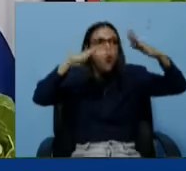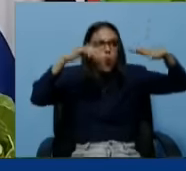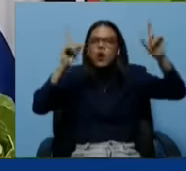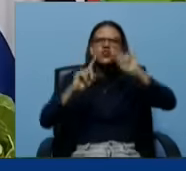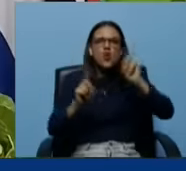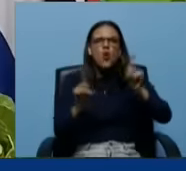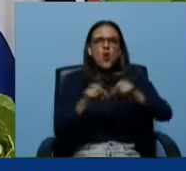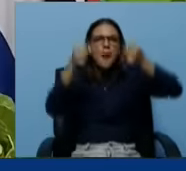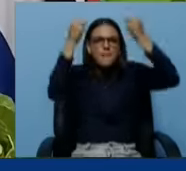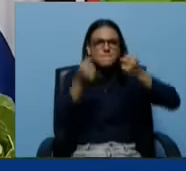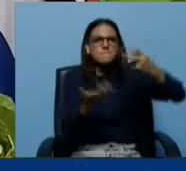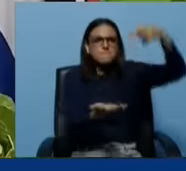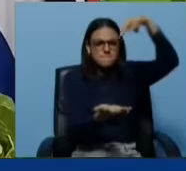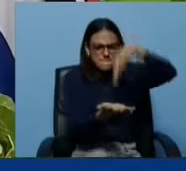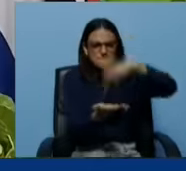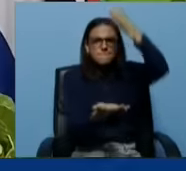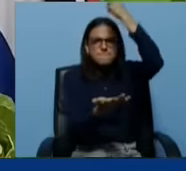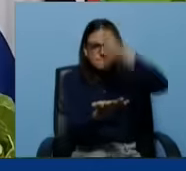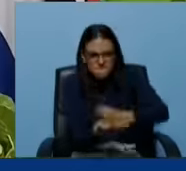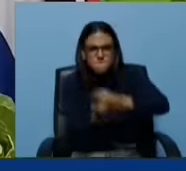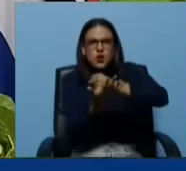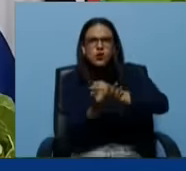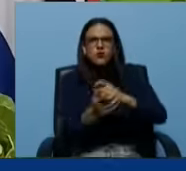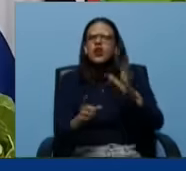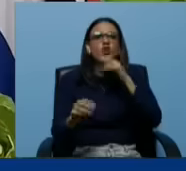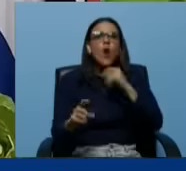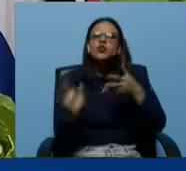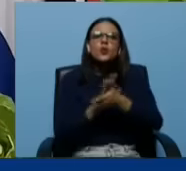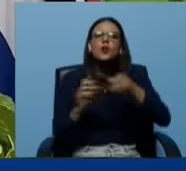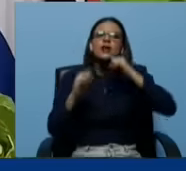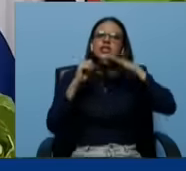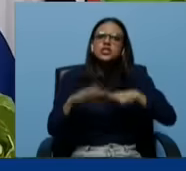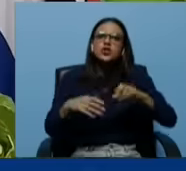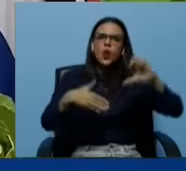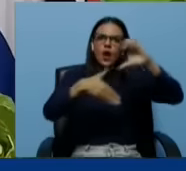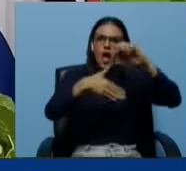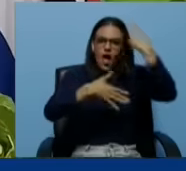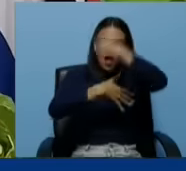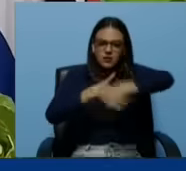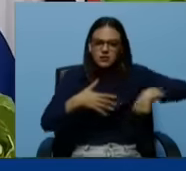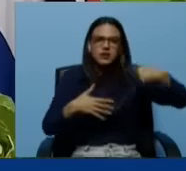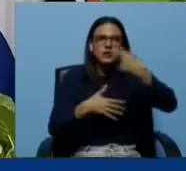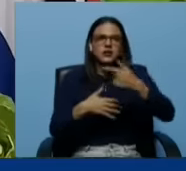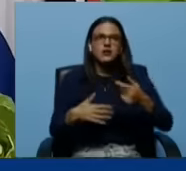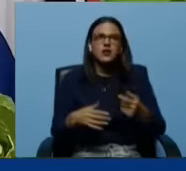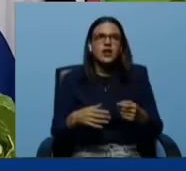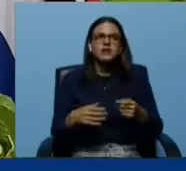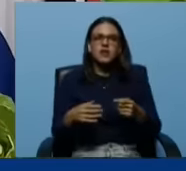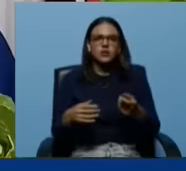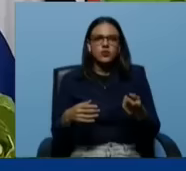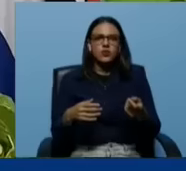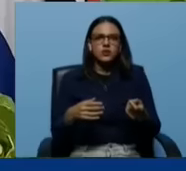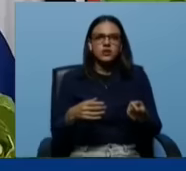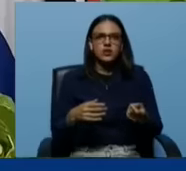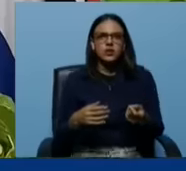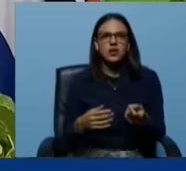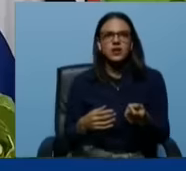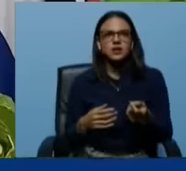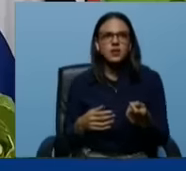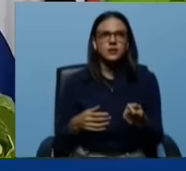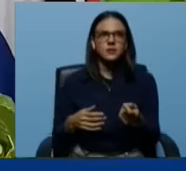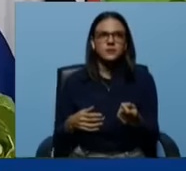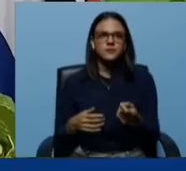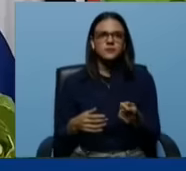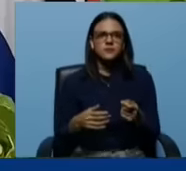en América Latina, porque en Chile triunfó la revolución, pero ahí nomás la